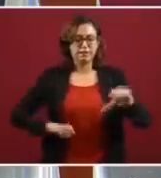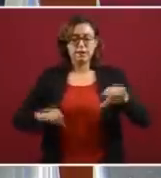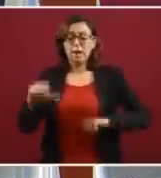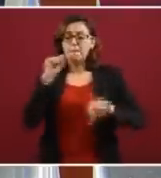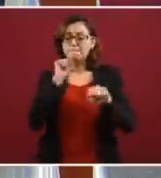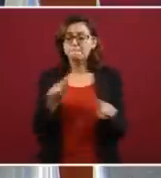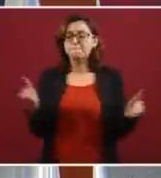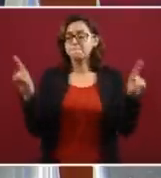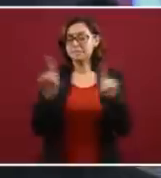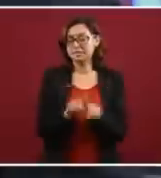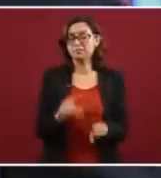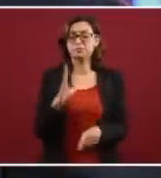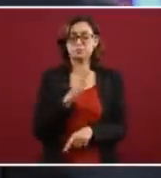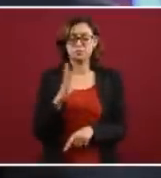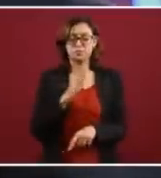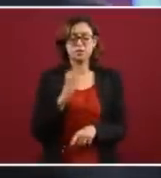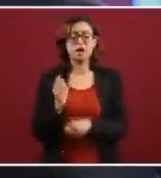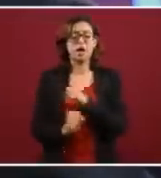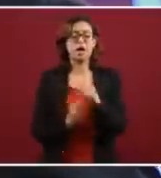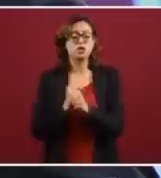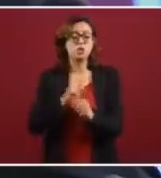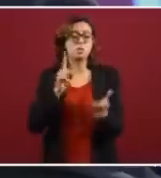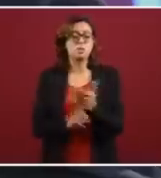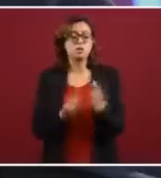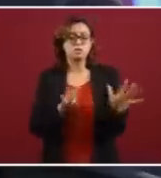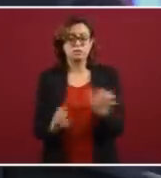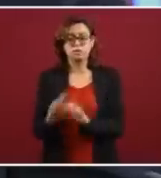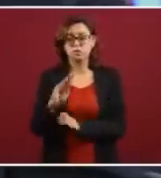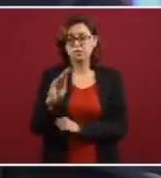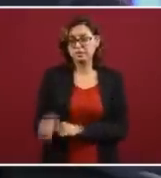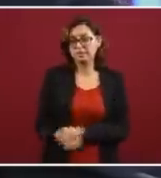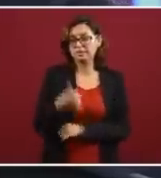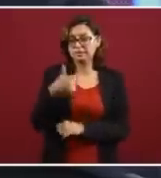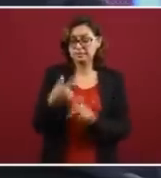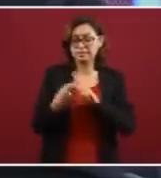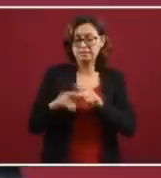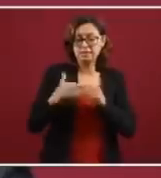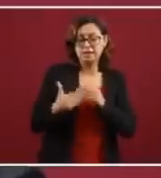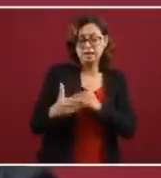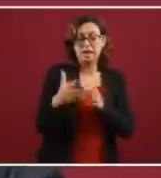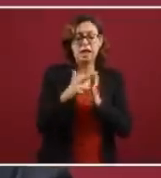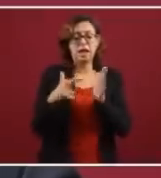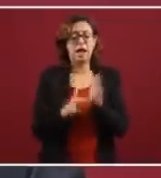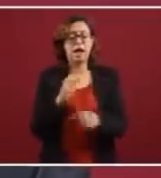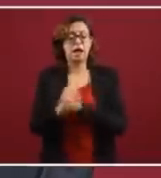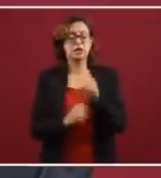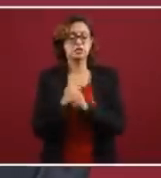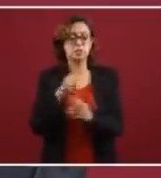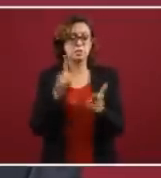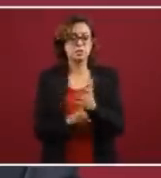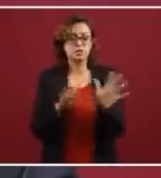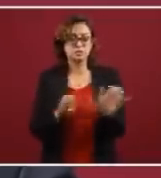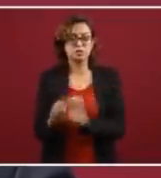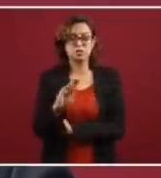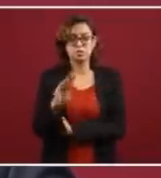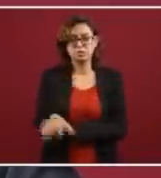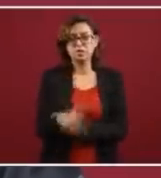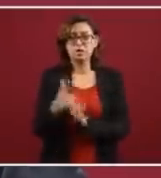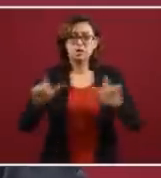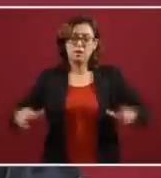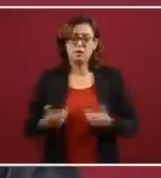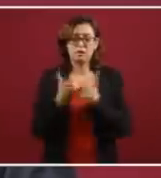un instrumento desde 1996 que obtuvo sus primeras reglas de operación en 1999, que es el